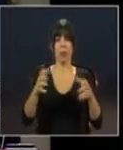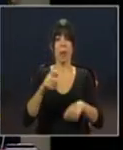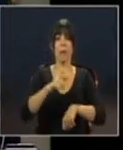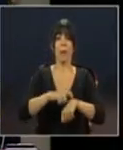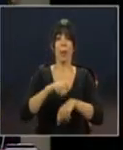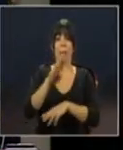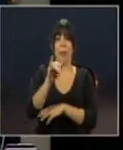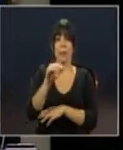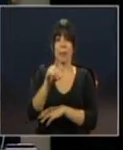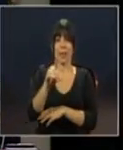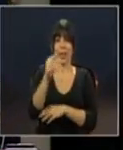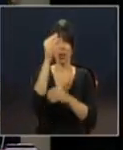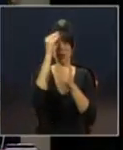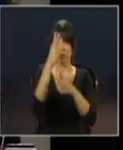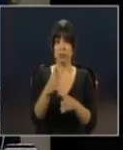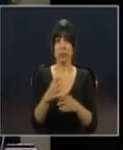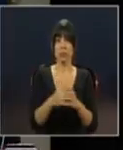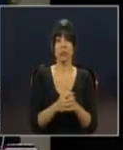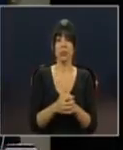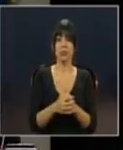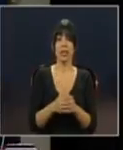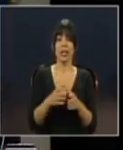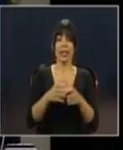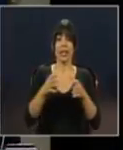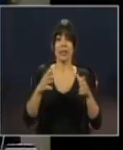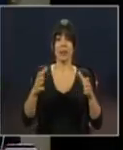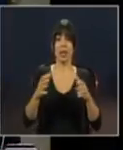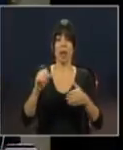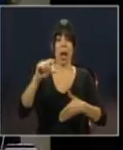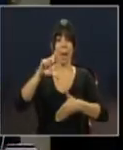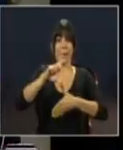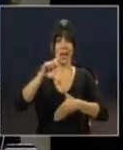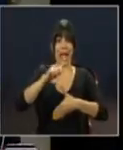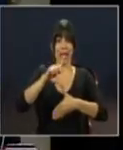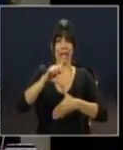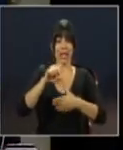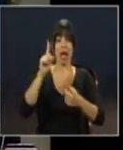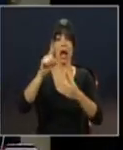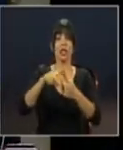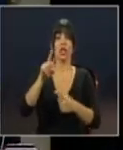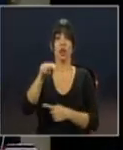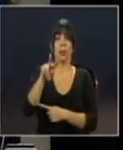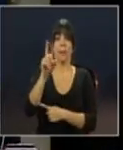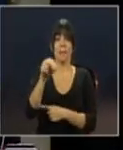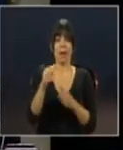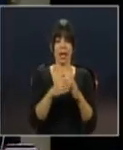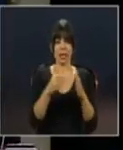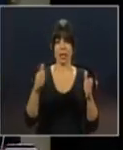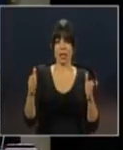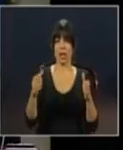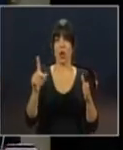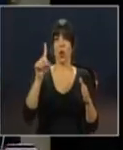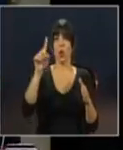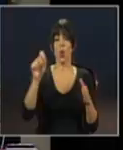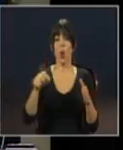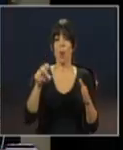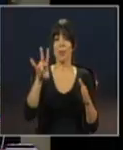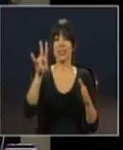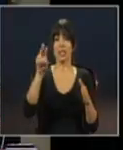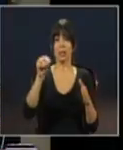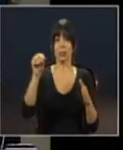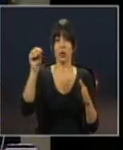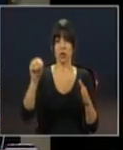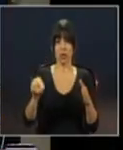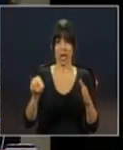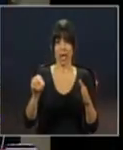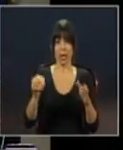BID señala que el ritmo de crecimiento en el resto de América Latina al 2020 será del